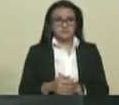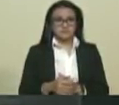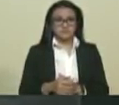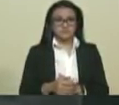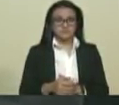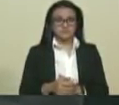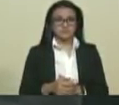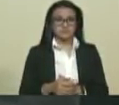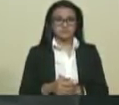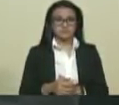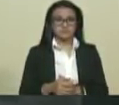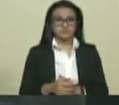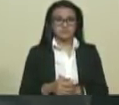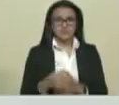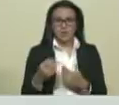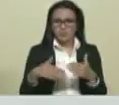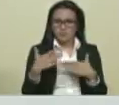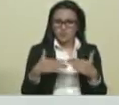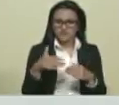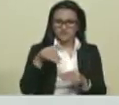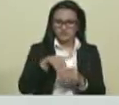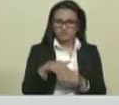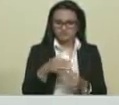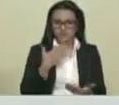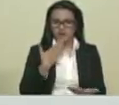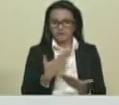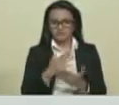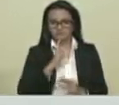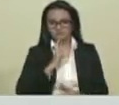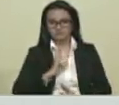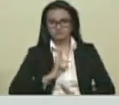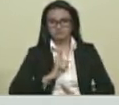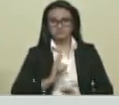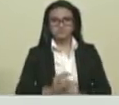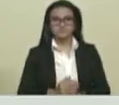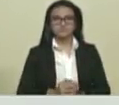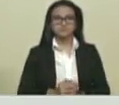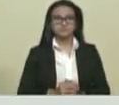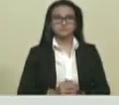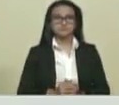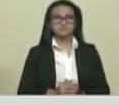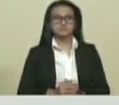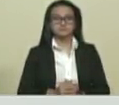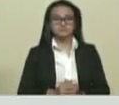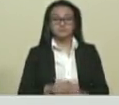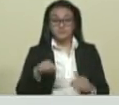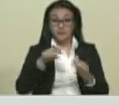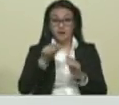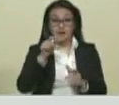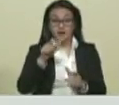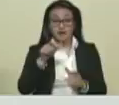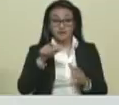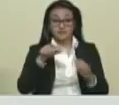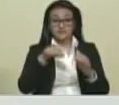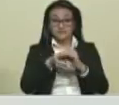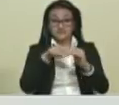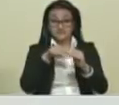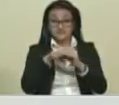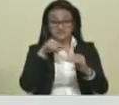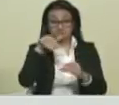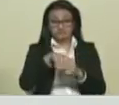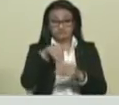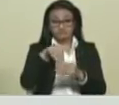¿Cómo se ha visto el proceso en estos centros? Gracias. Mira, en esos centros hemos venido